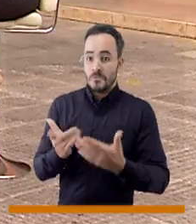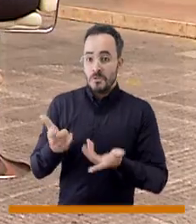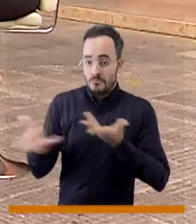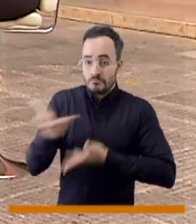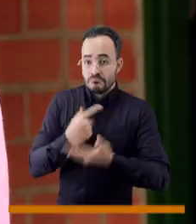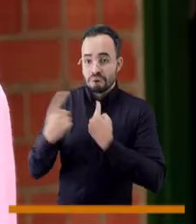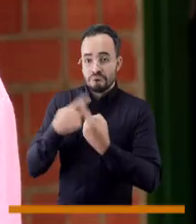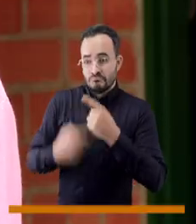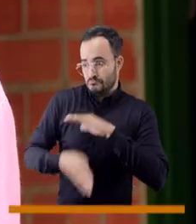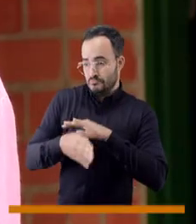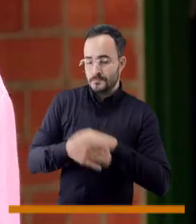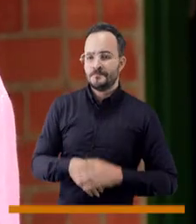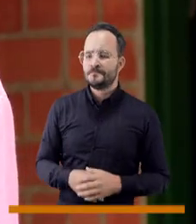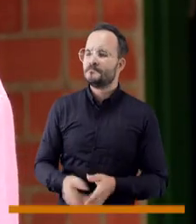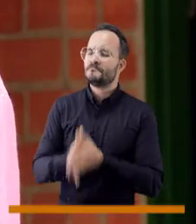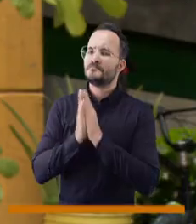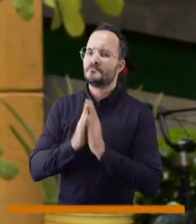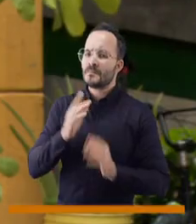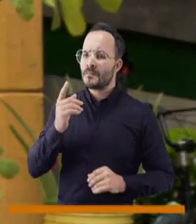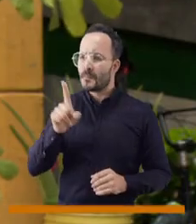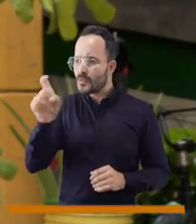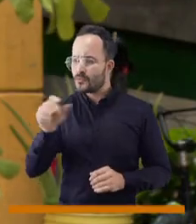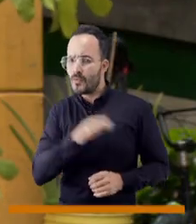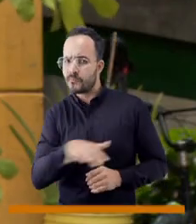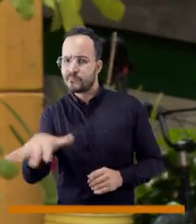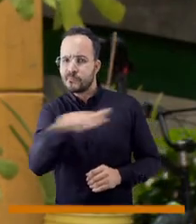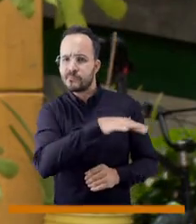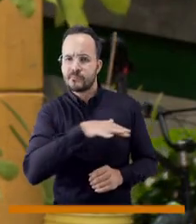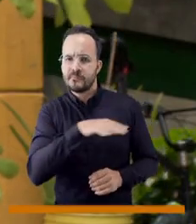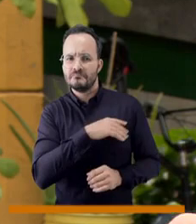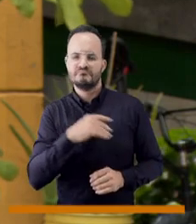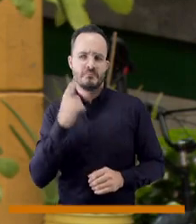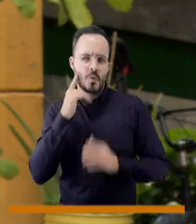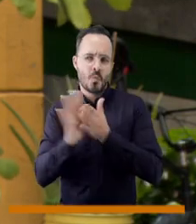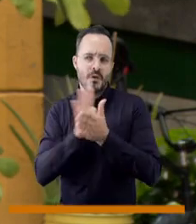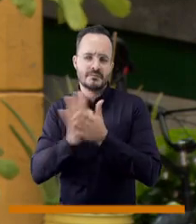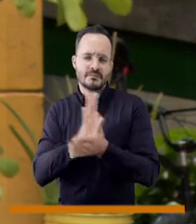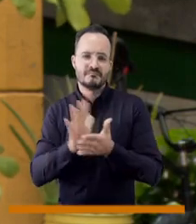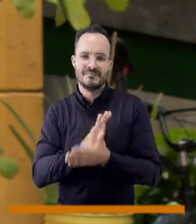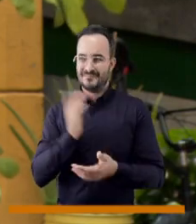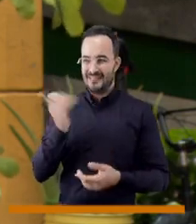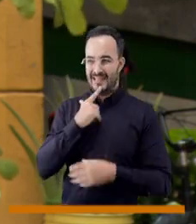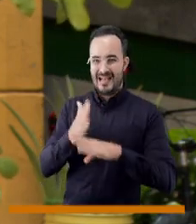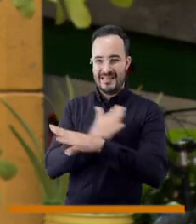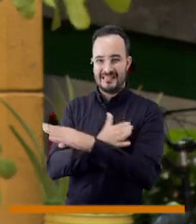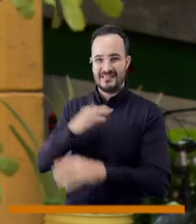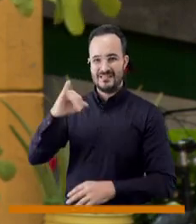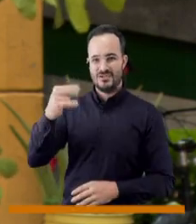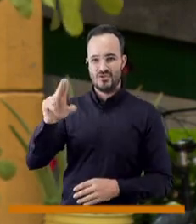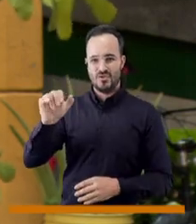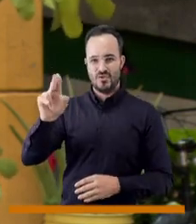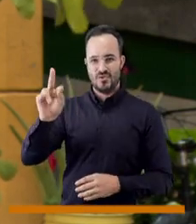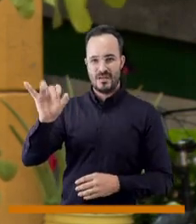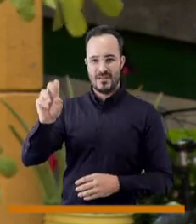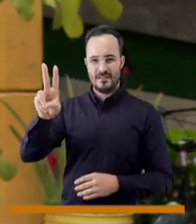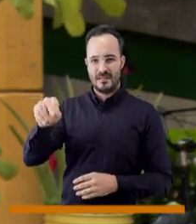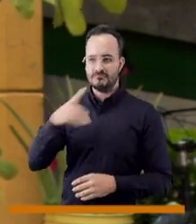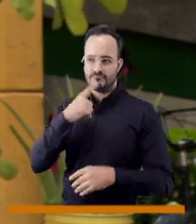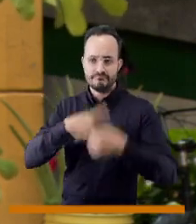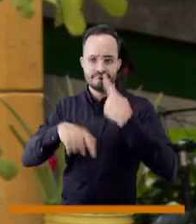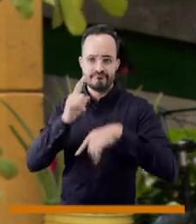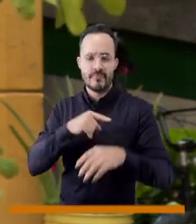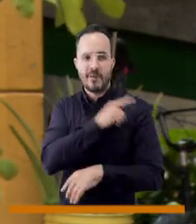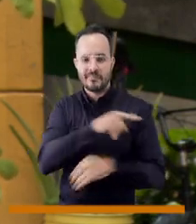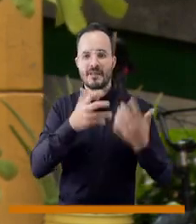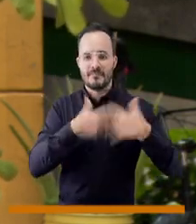alcanzamos. Muy bien, pues Magda, continuemos en este diálogo. ¿Cuál es el nivel de respuesta, precisamente esto que nos está hablando